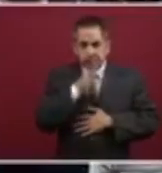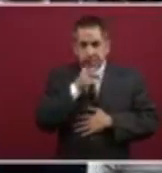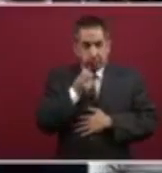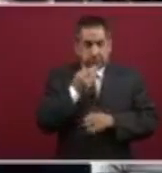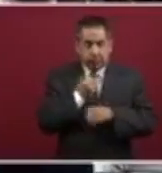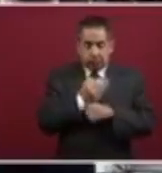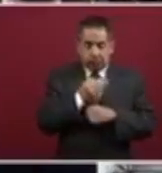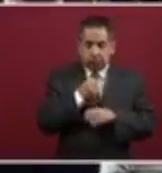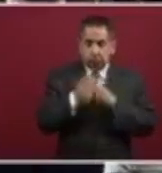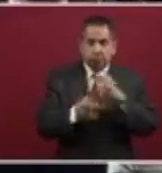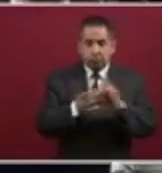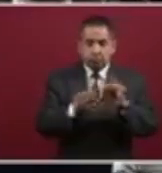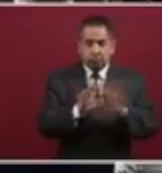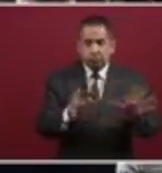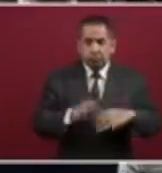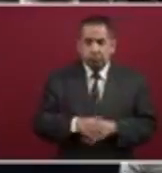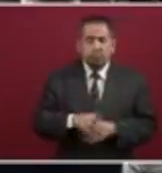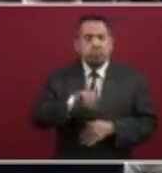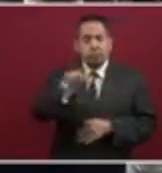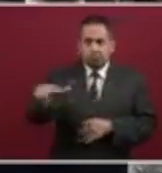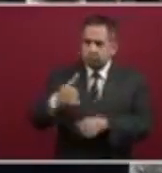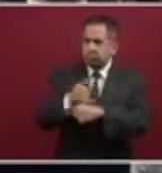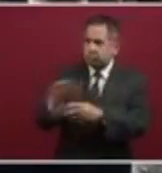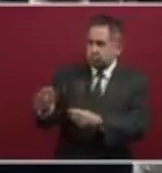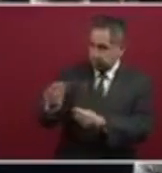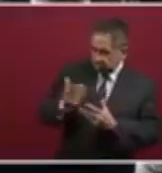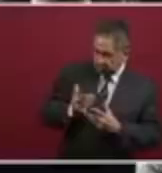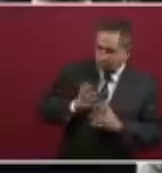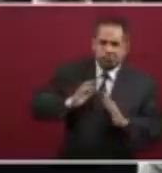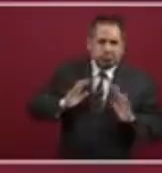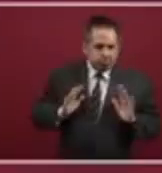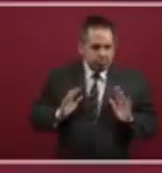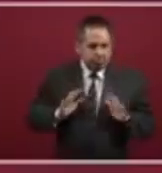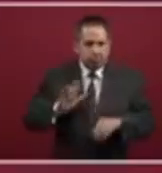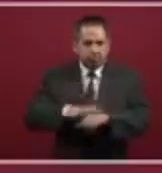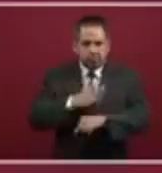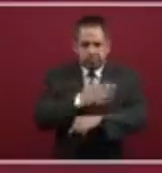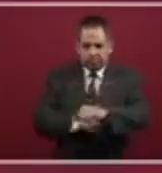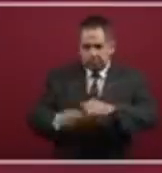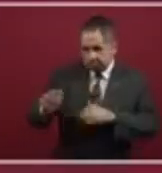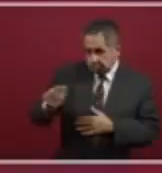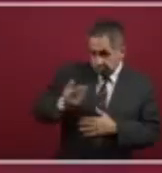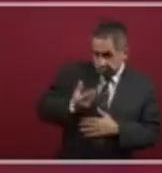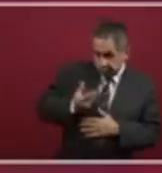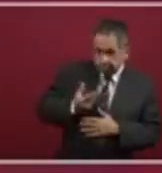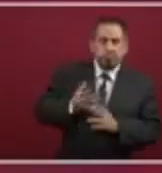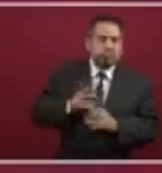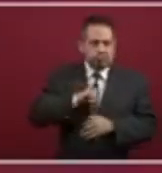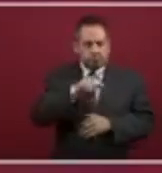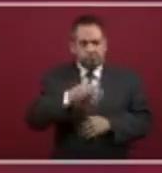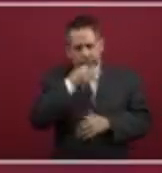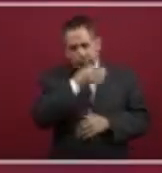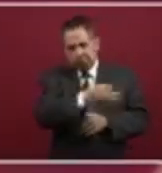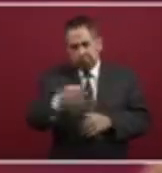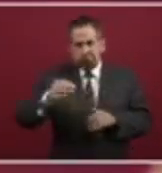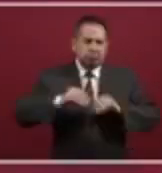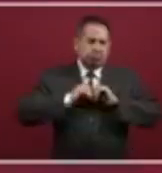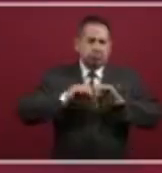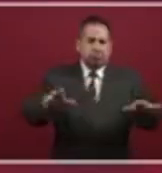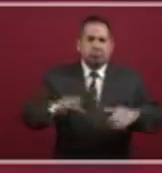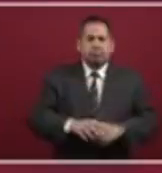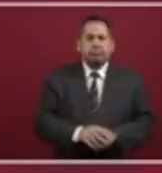ahora, me van a informar más tarde y ya después se da a